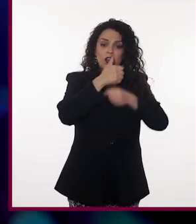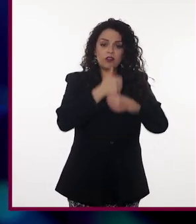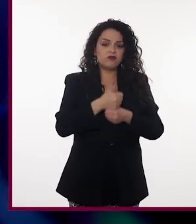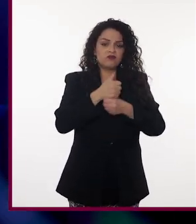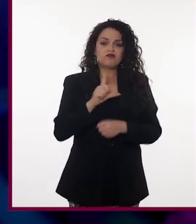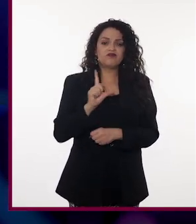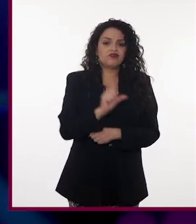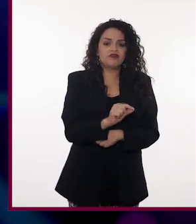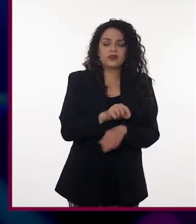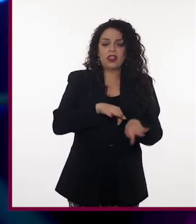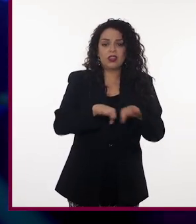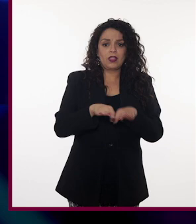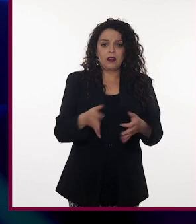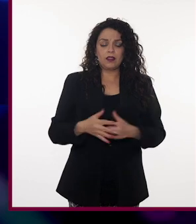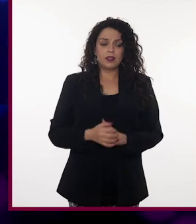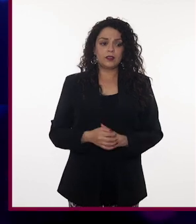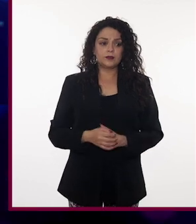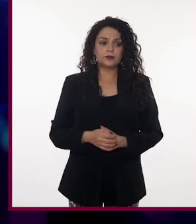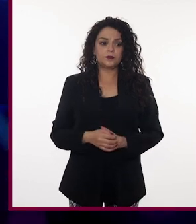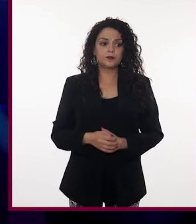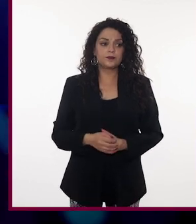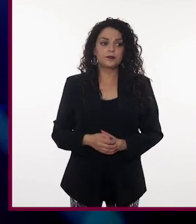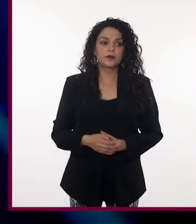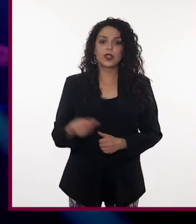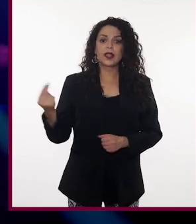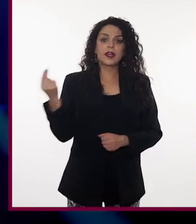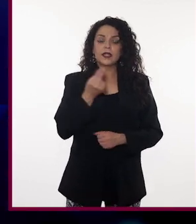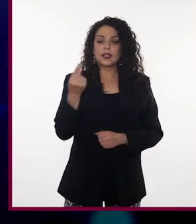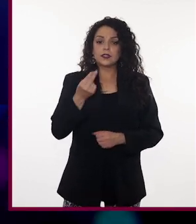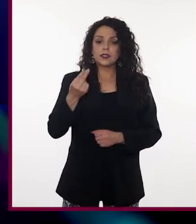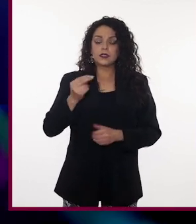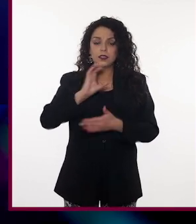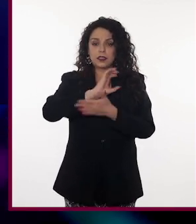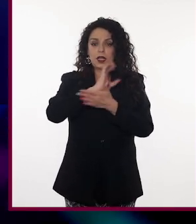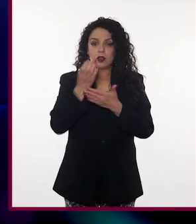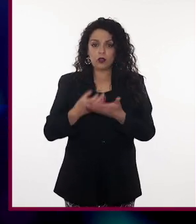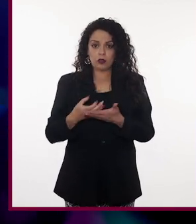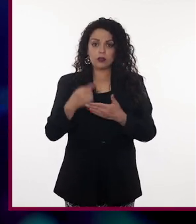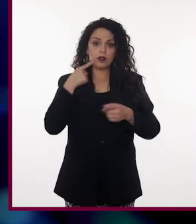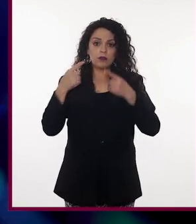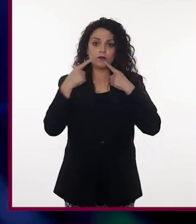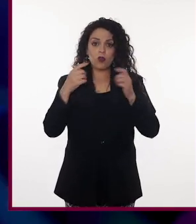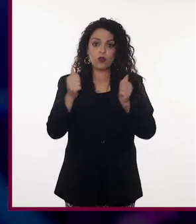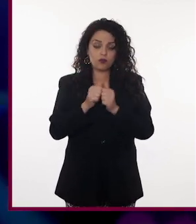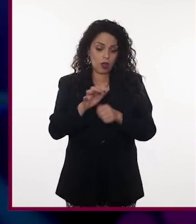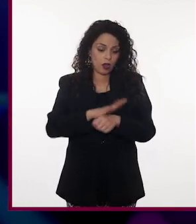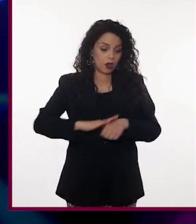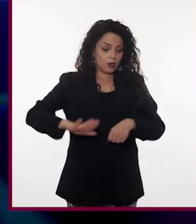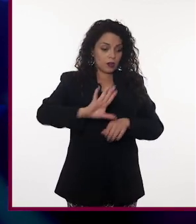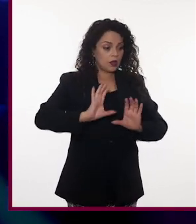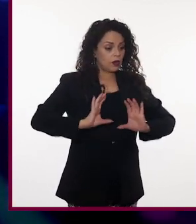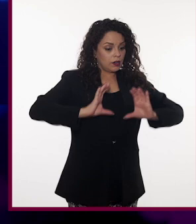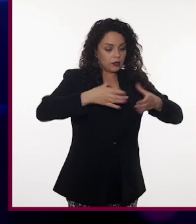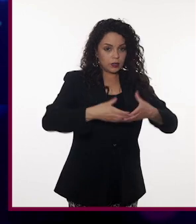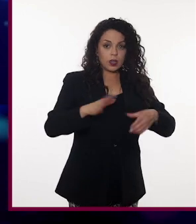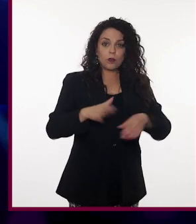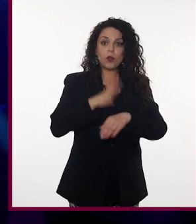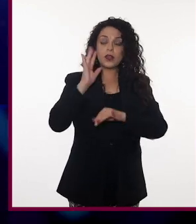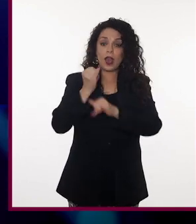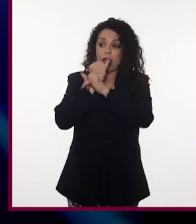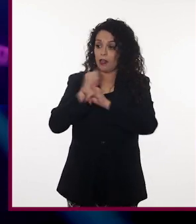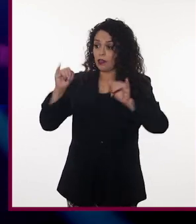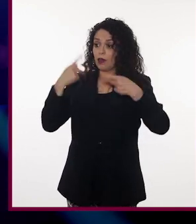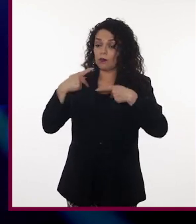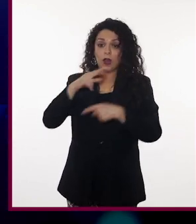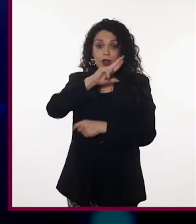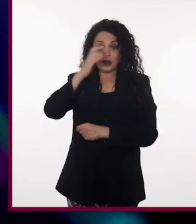a negociar en colectivo los contratos que existen. ¿Por qué? Porque al final de cuentas, como trabajadores independientes que están reconocidos